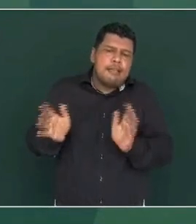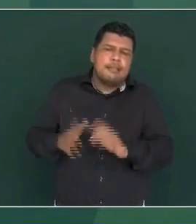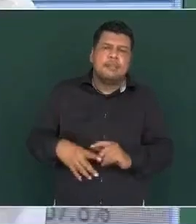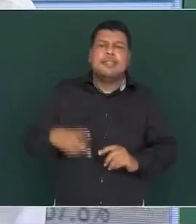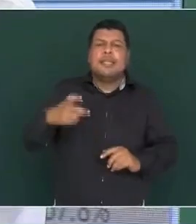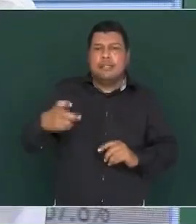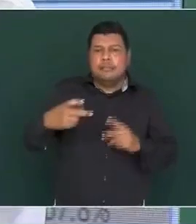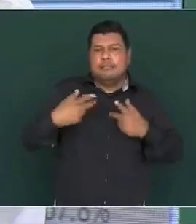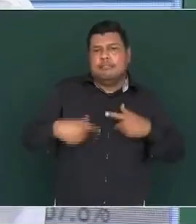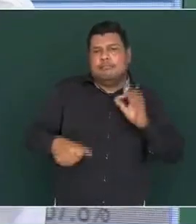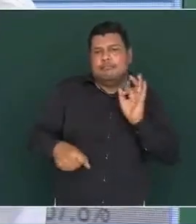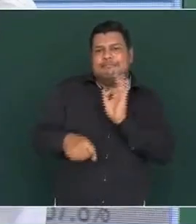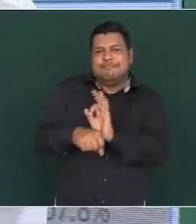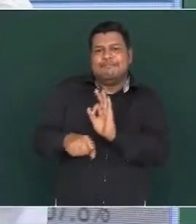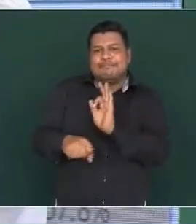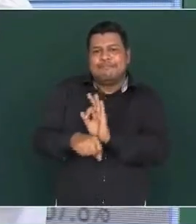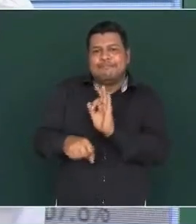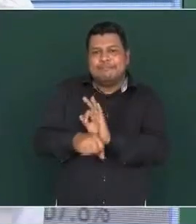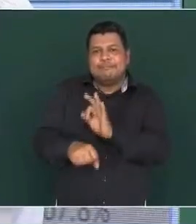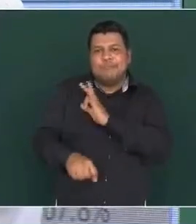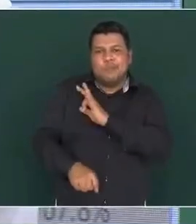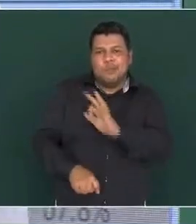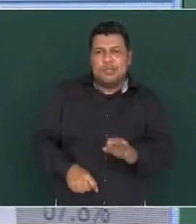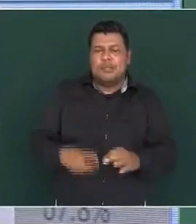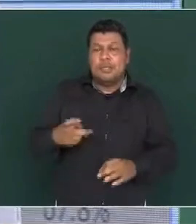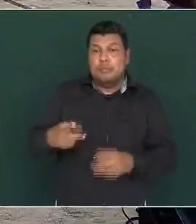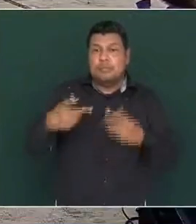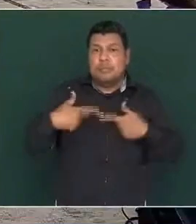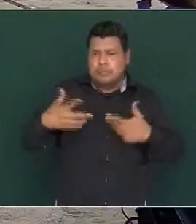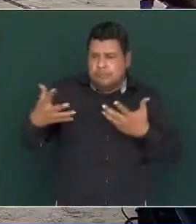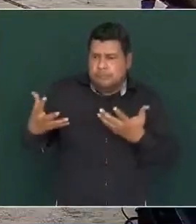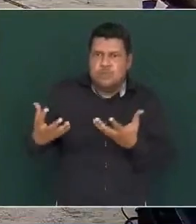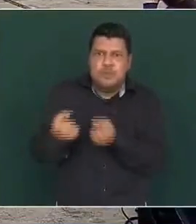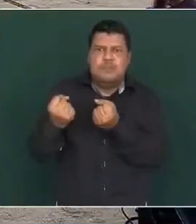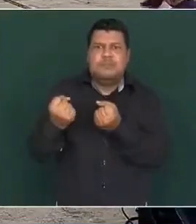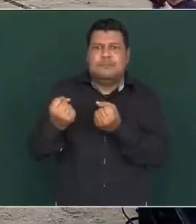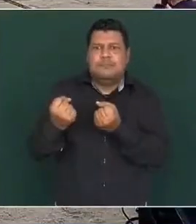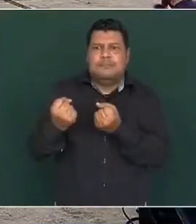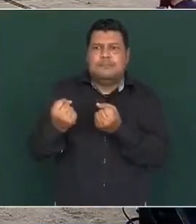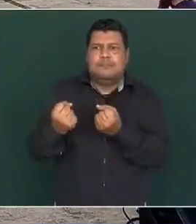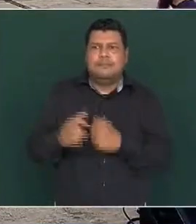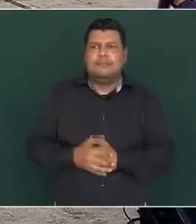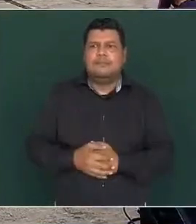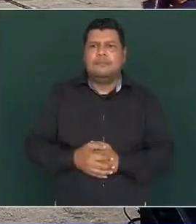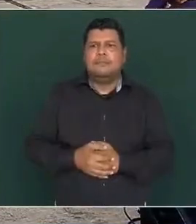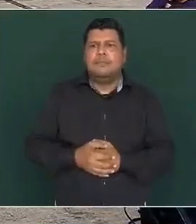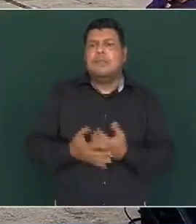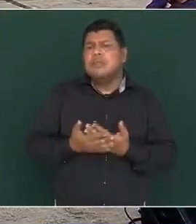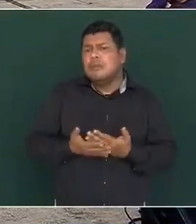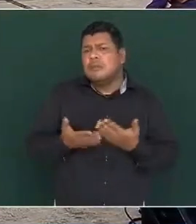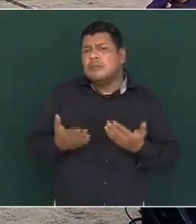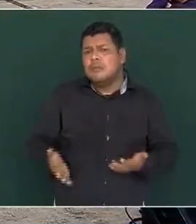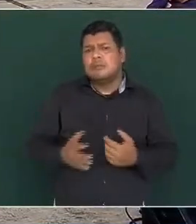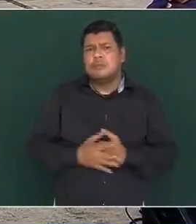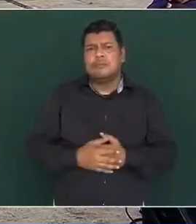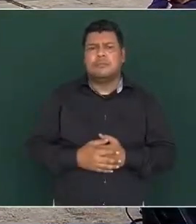eso protegió a muchos, salvó vidas. Pero ahora pongan lo de,